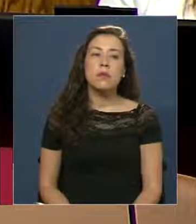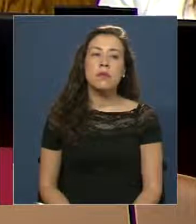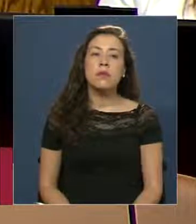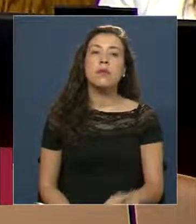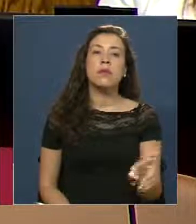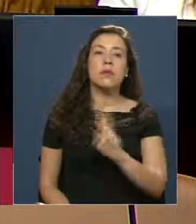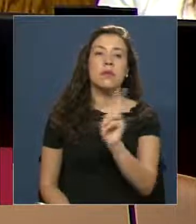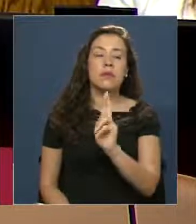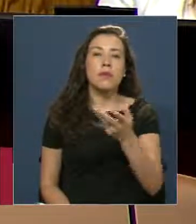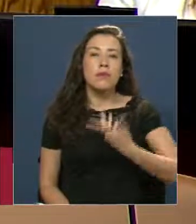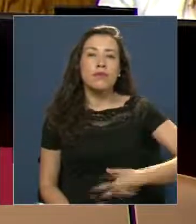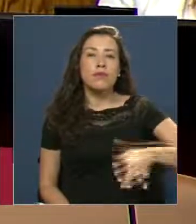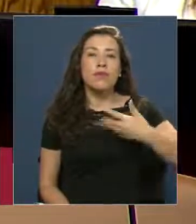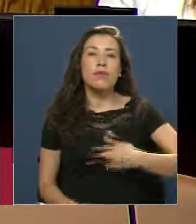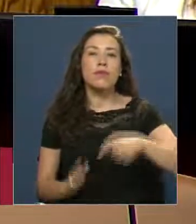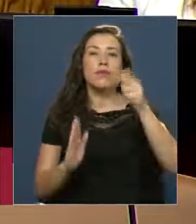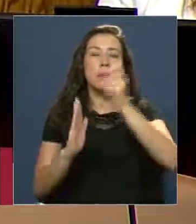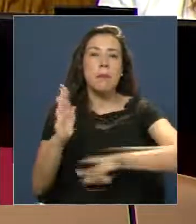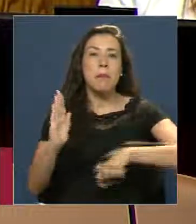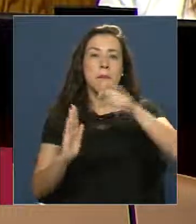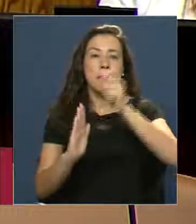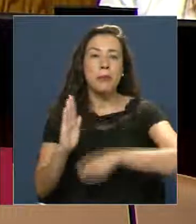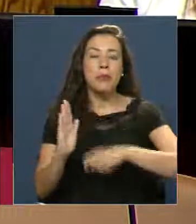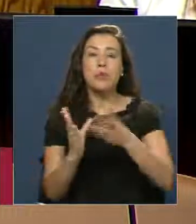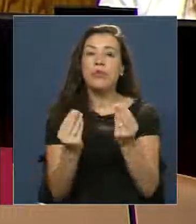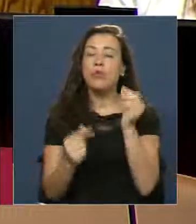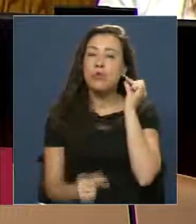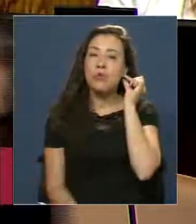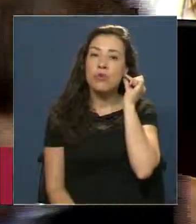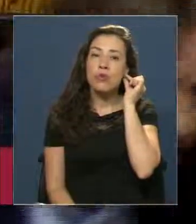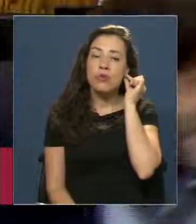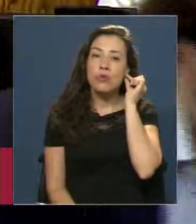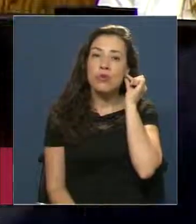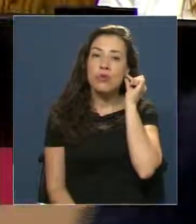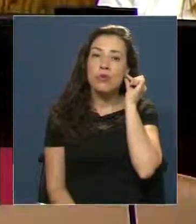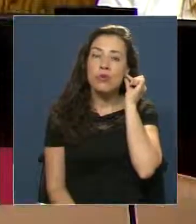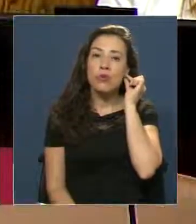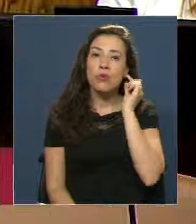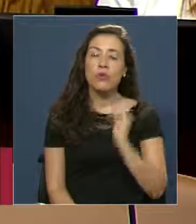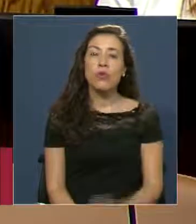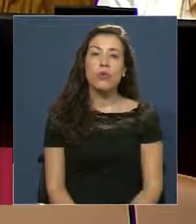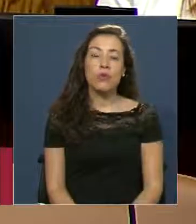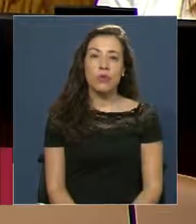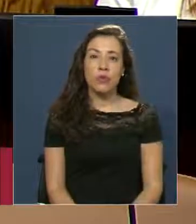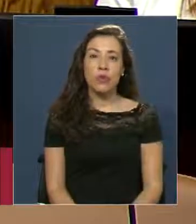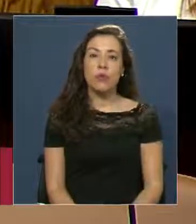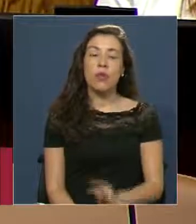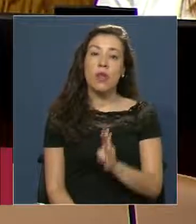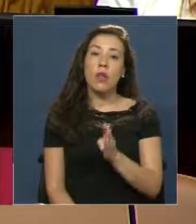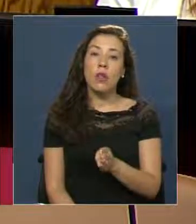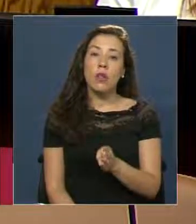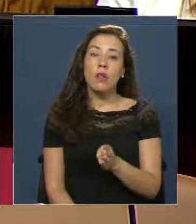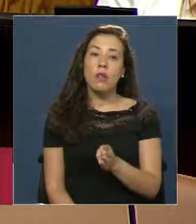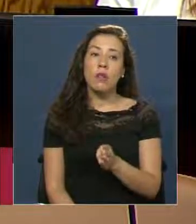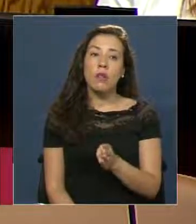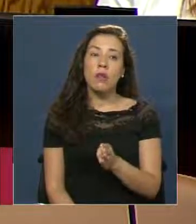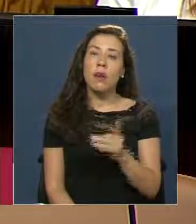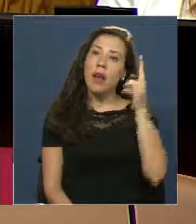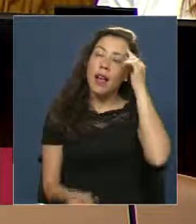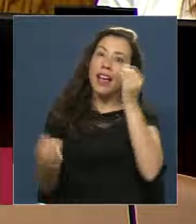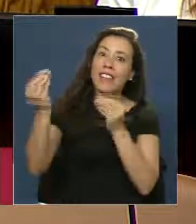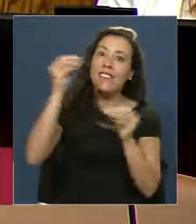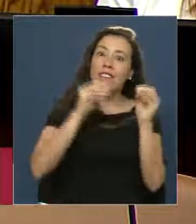la menstruación mes a mes. Muchas mujeres nos vemos en la necesidad de tener que andar